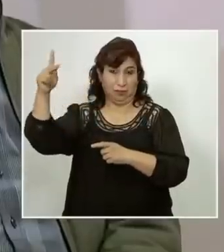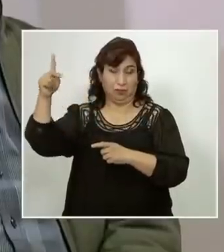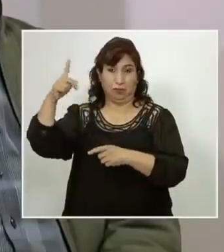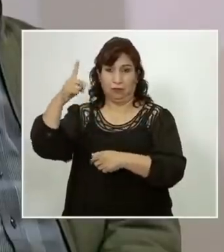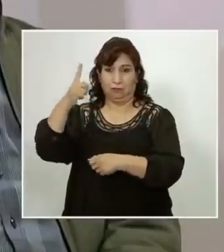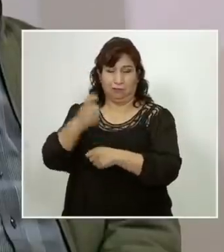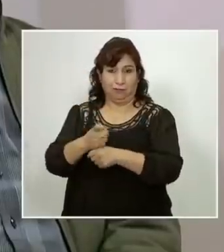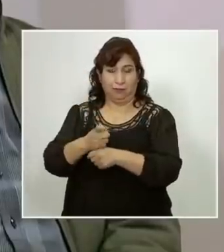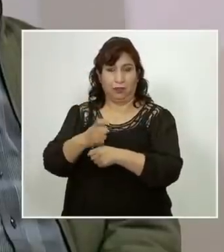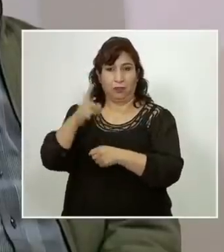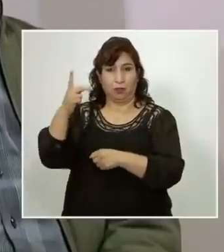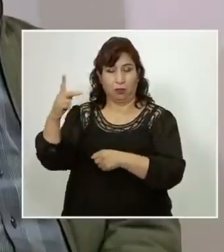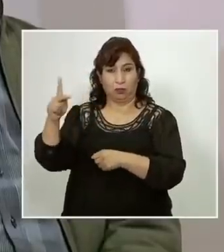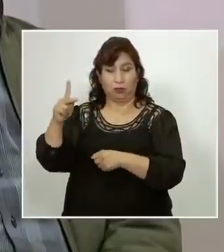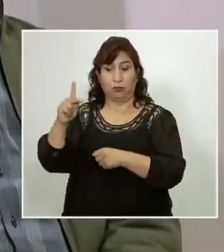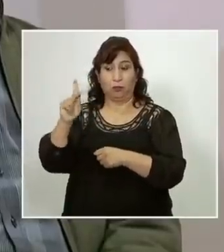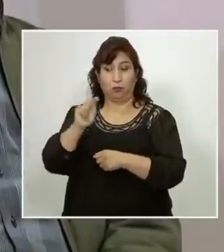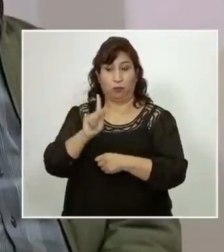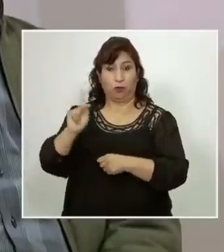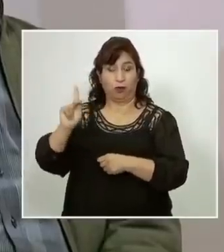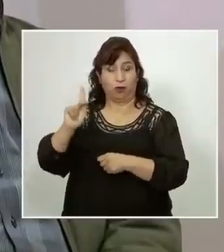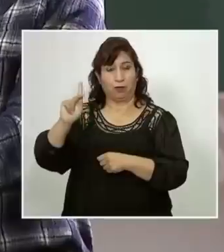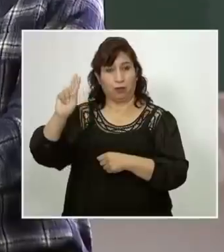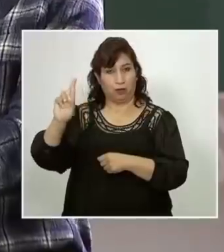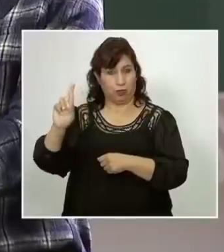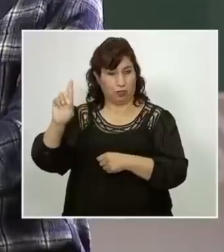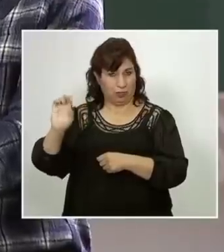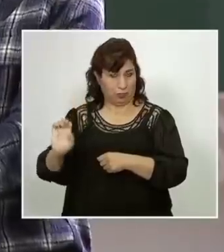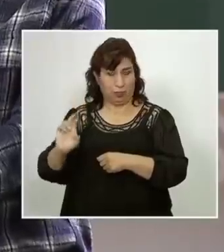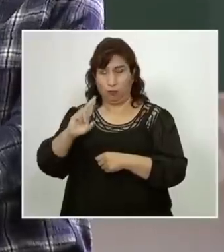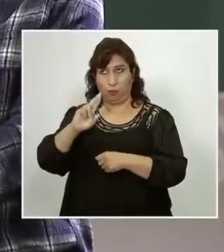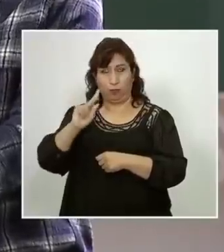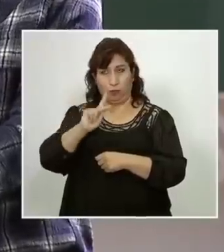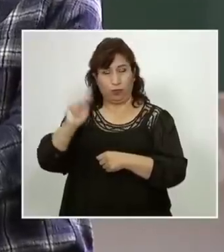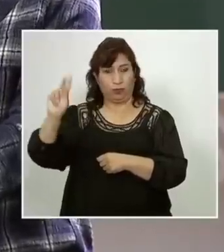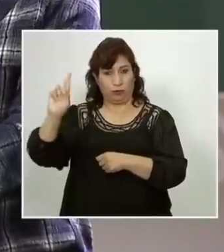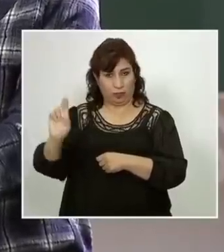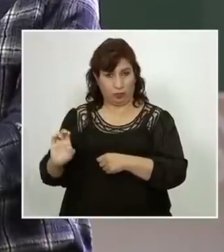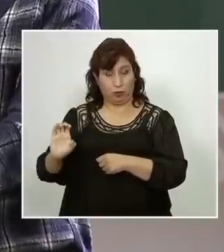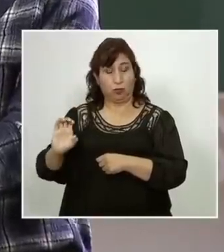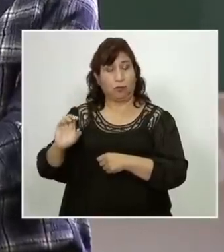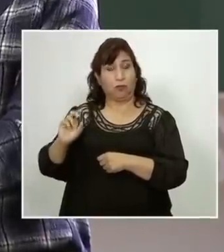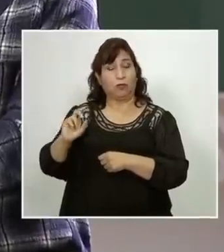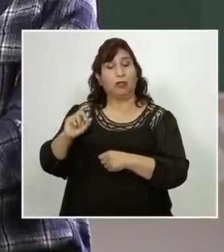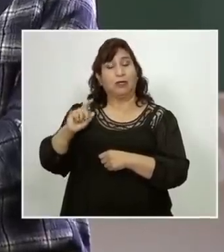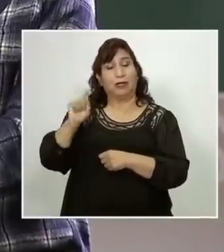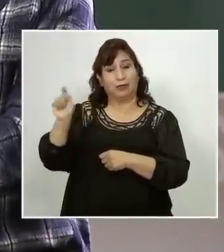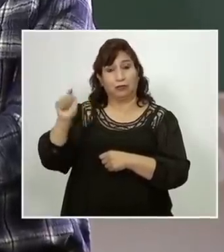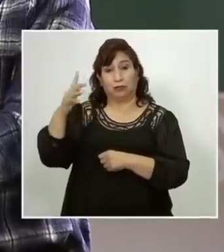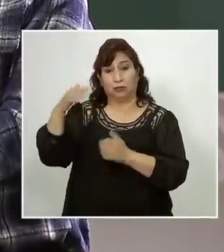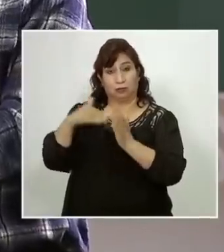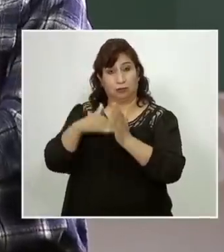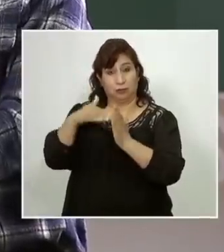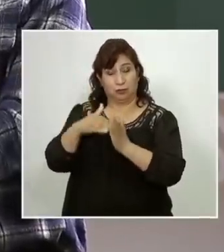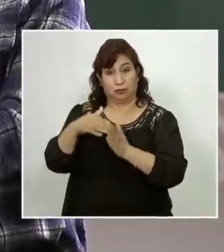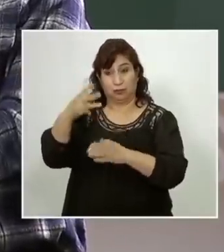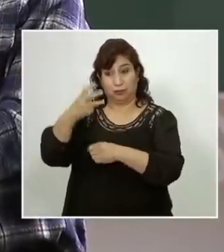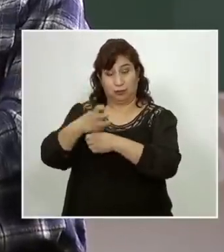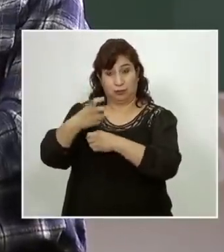los puertorriqueños, hermanos puertorriqueños, cinco millones, y el tercer grupo